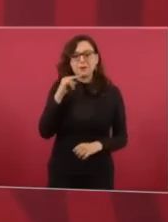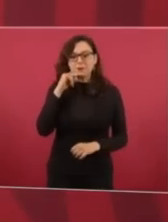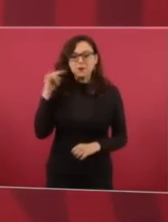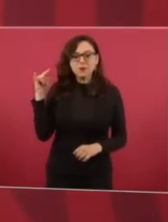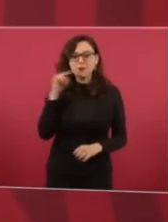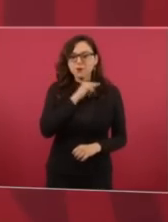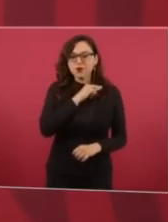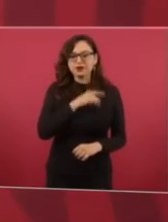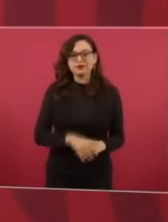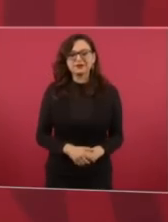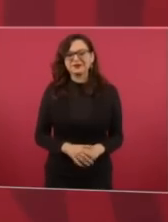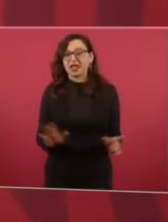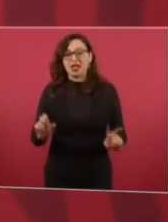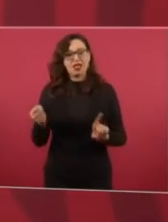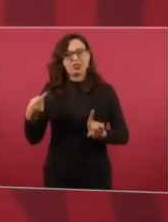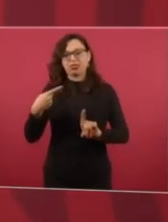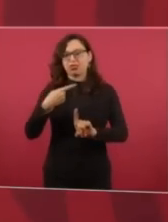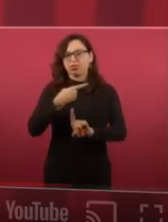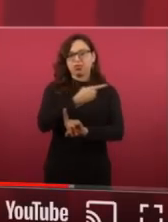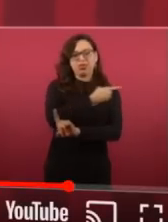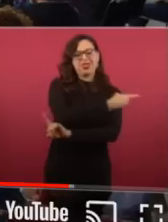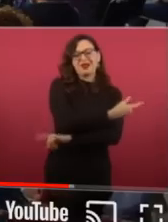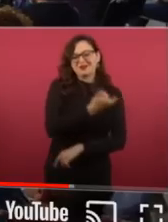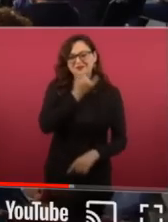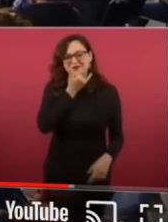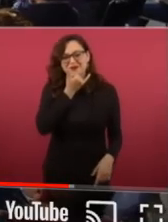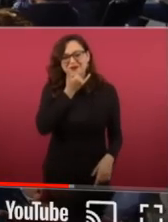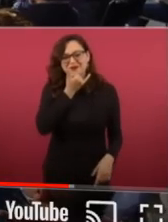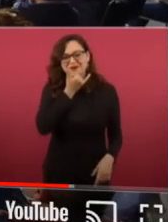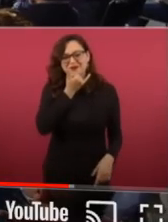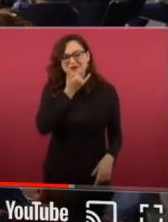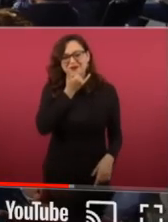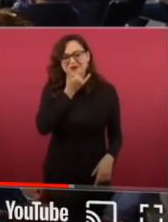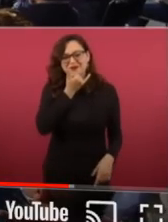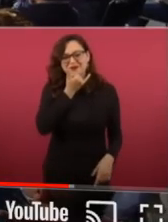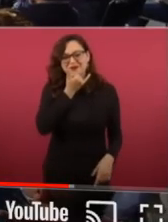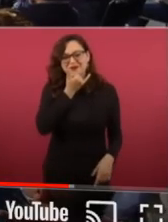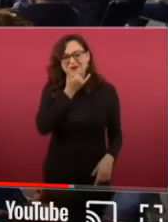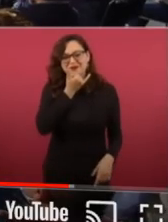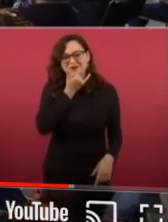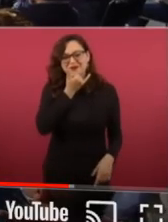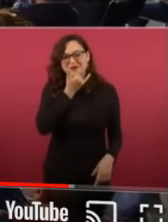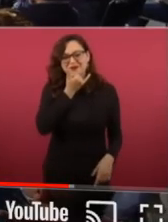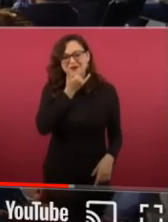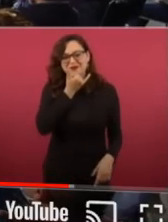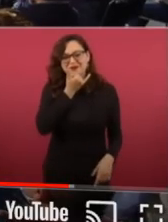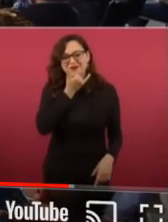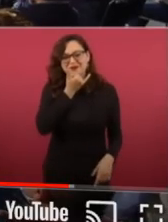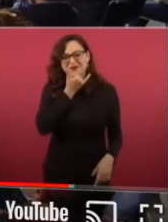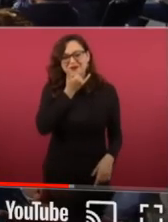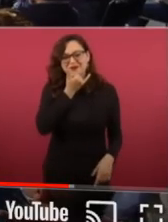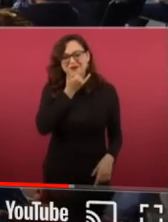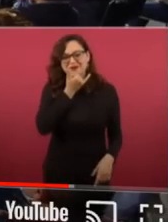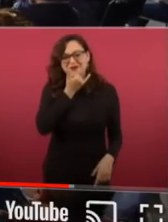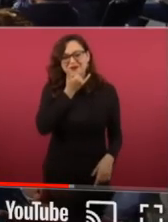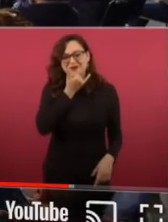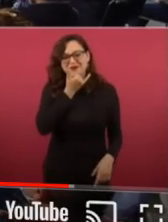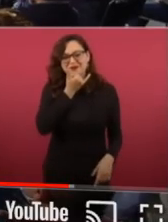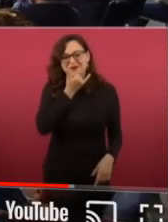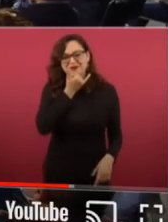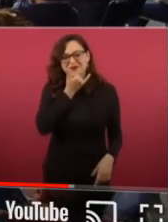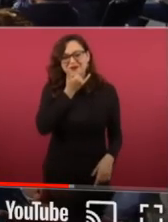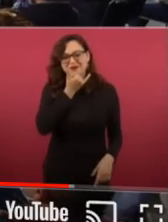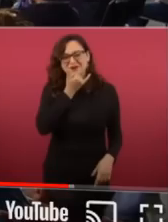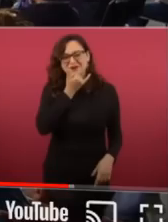pero bueno ya nos desviamos mucho pero es interesante y escuchar a ustedes al presidente de la república que es lo que base y hablaba de los